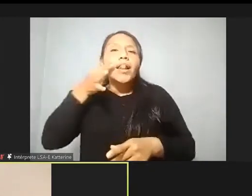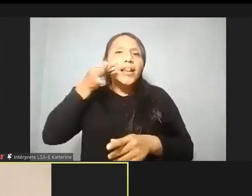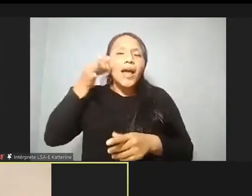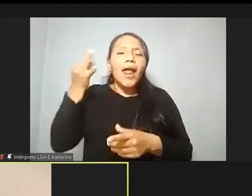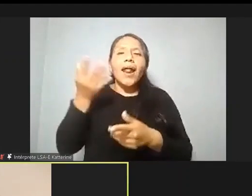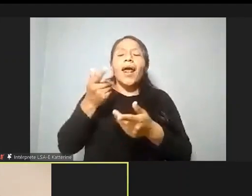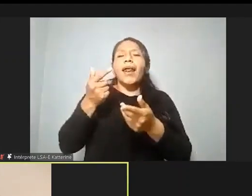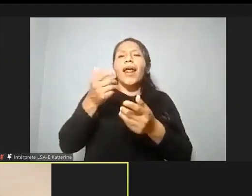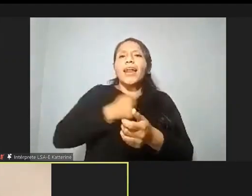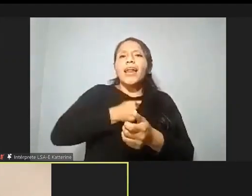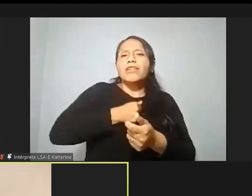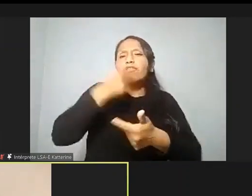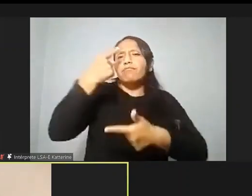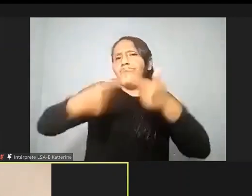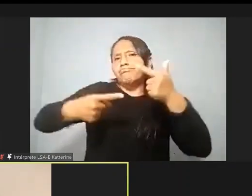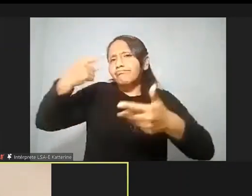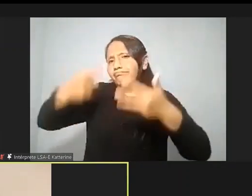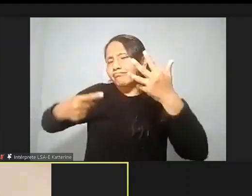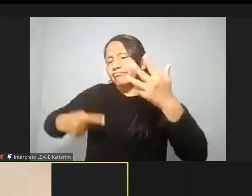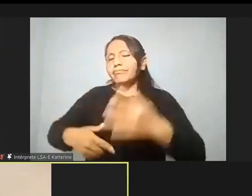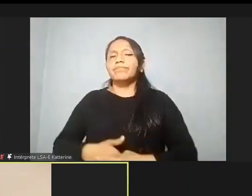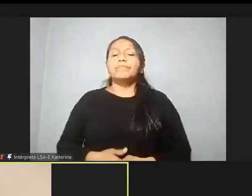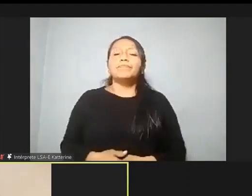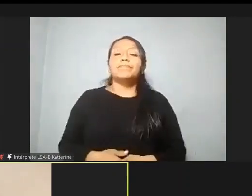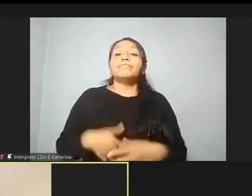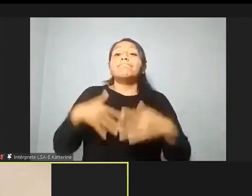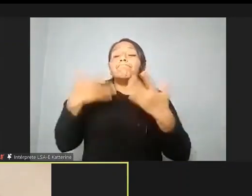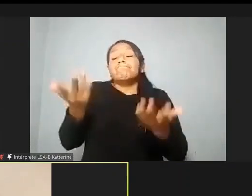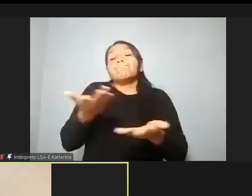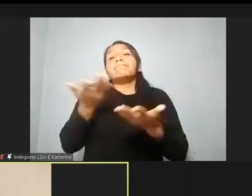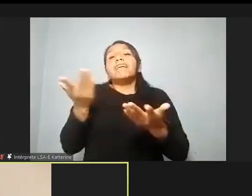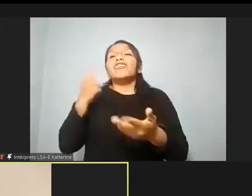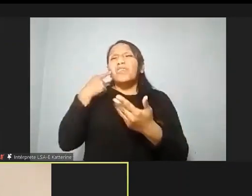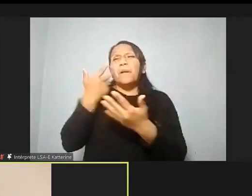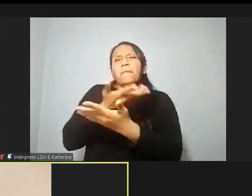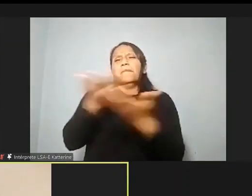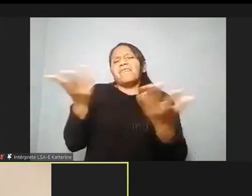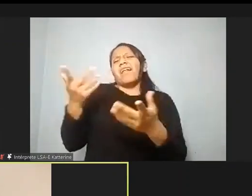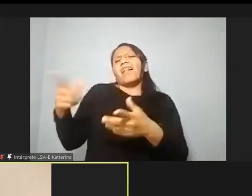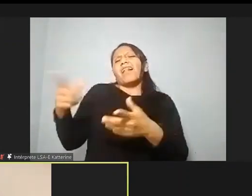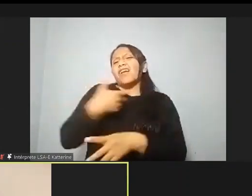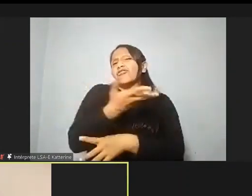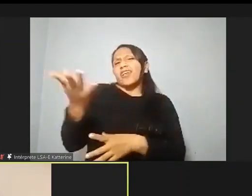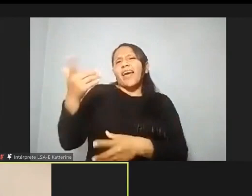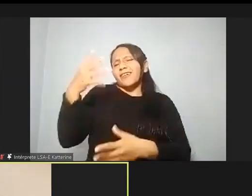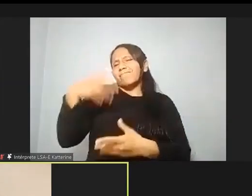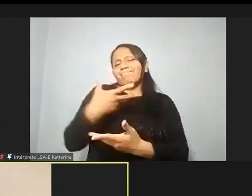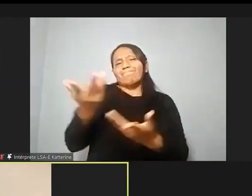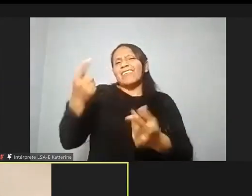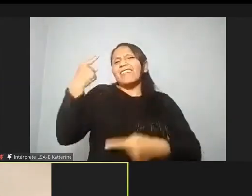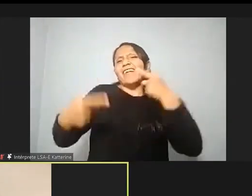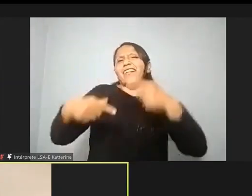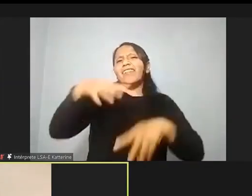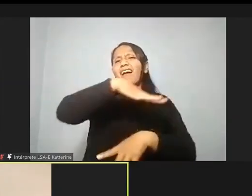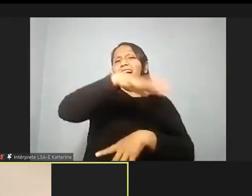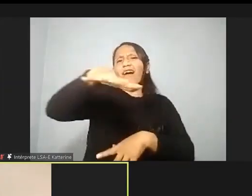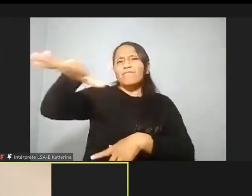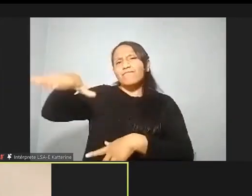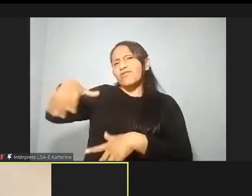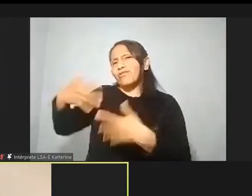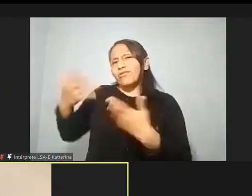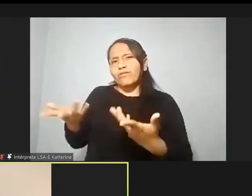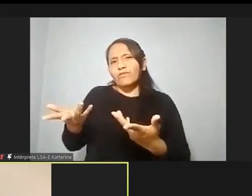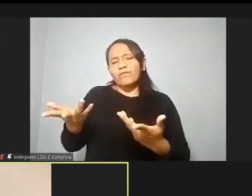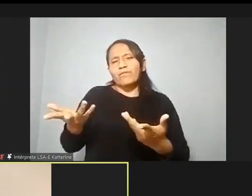sectorialidad y demás. Esto se refleja en la sociedad toda, en sus diferentes ámbitos, traspasando incluso